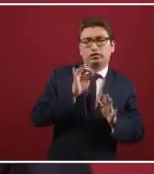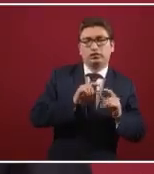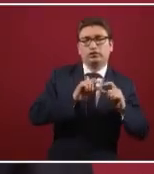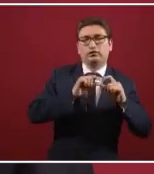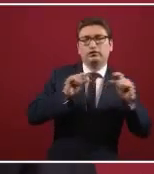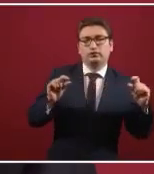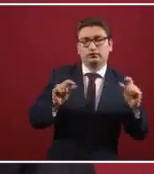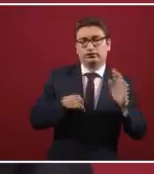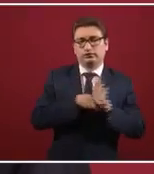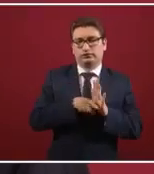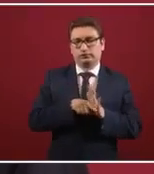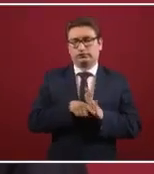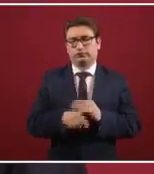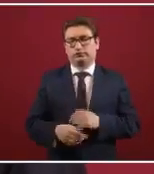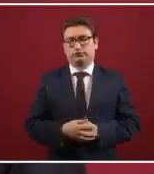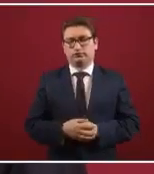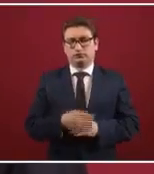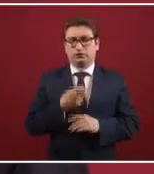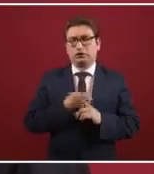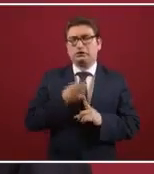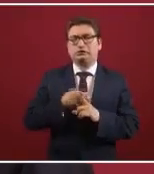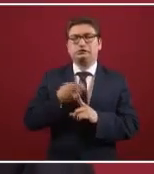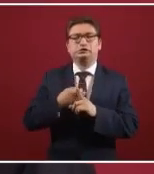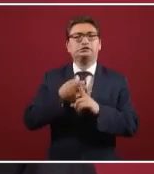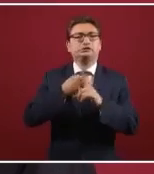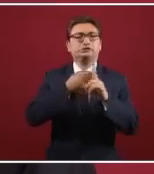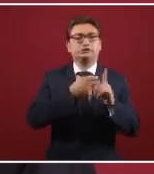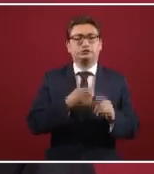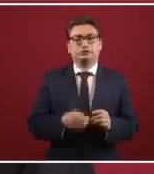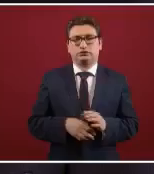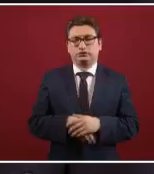no a la amistad